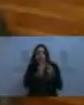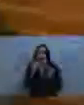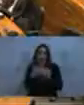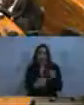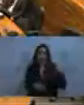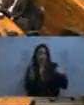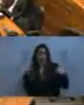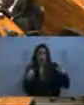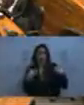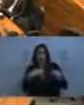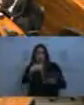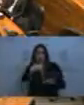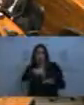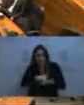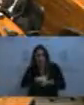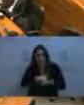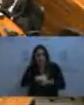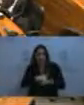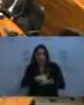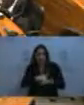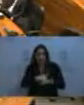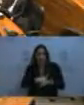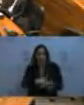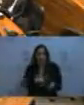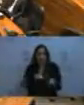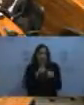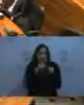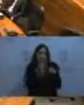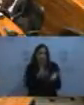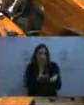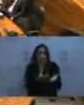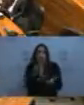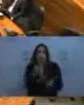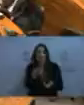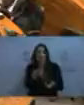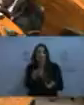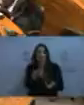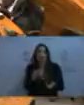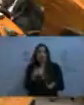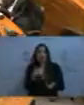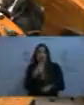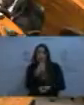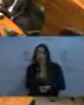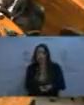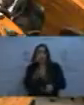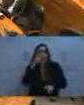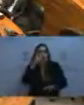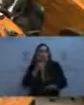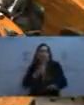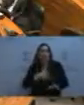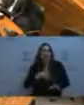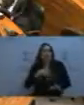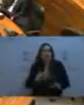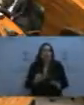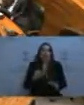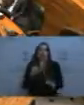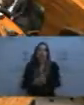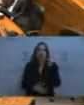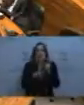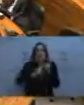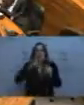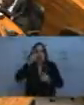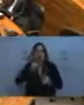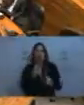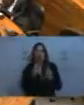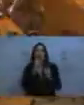preguntas, a través de solicitudes de información. Y por eso le decía que no sé si puede haber alguna disfunción. No le puedo explicar